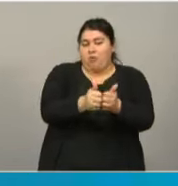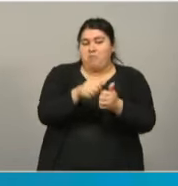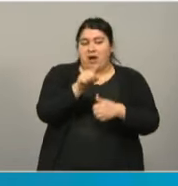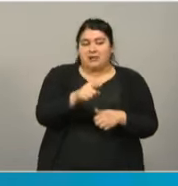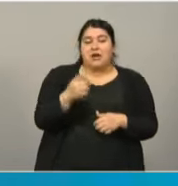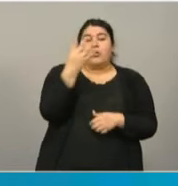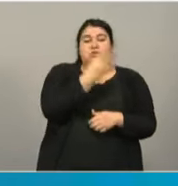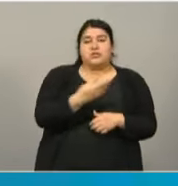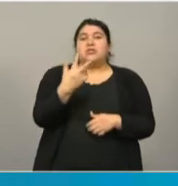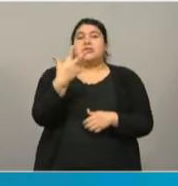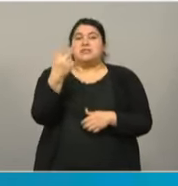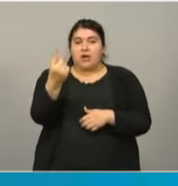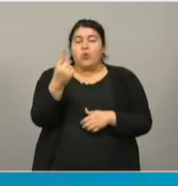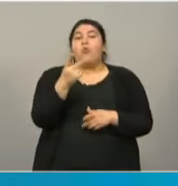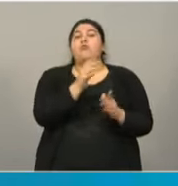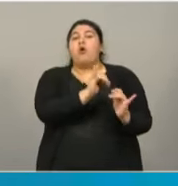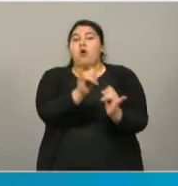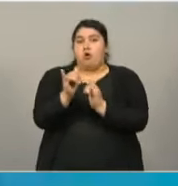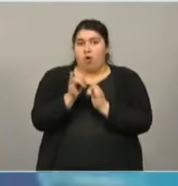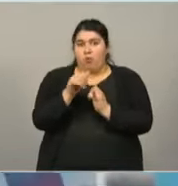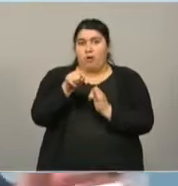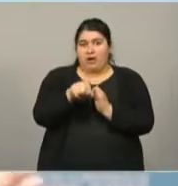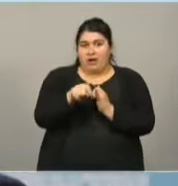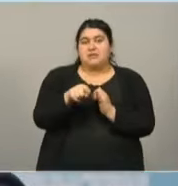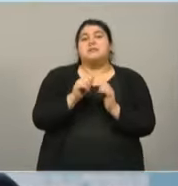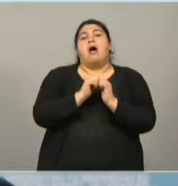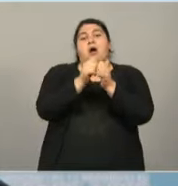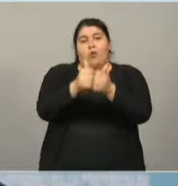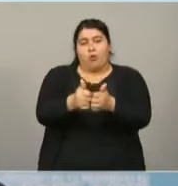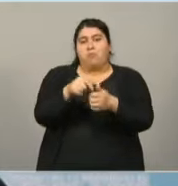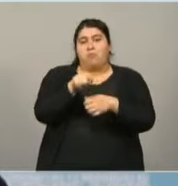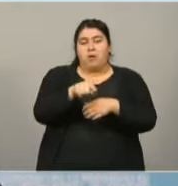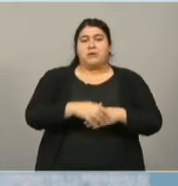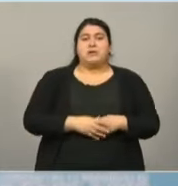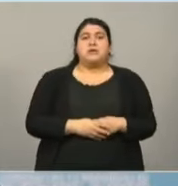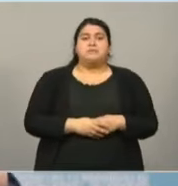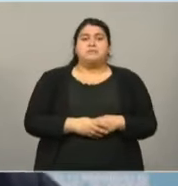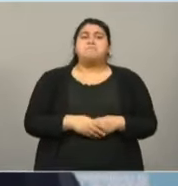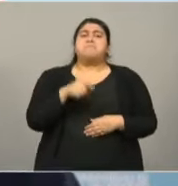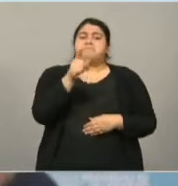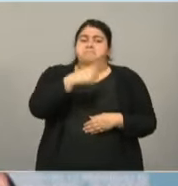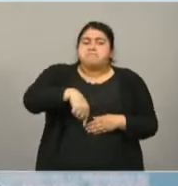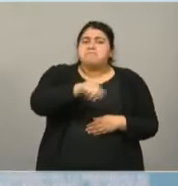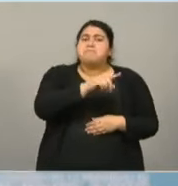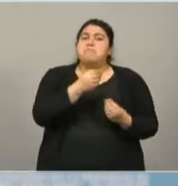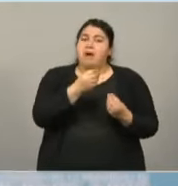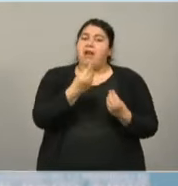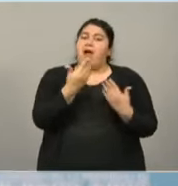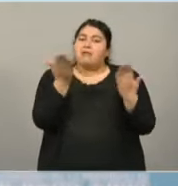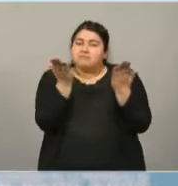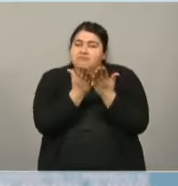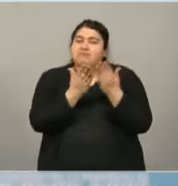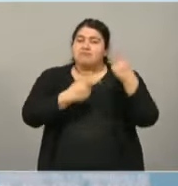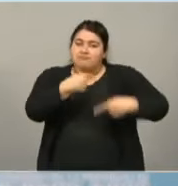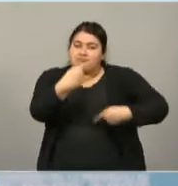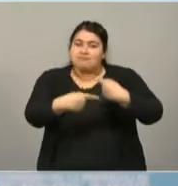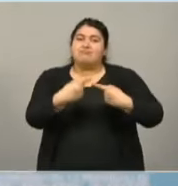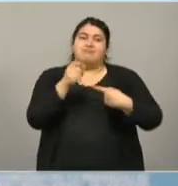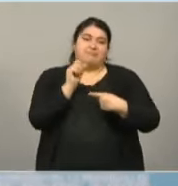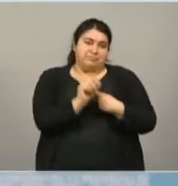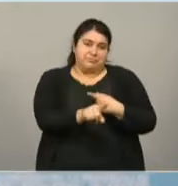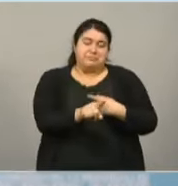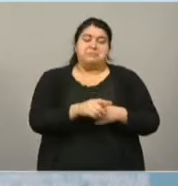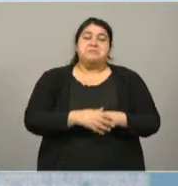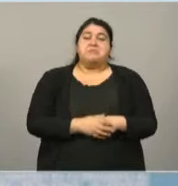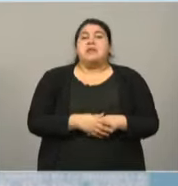431 chicos y chicas que la provincia acompaña este para que puedan realizar sus estudios y que que bueno